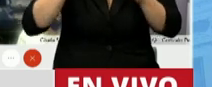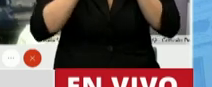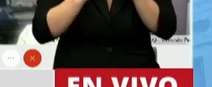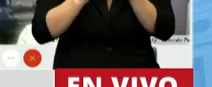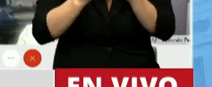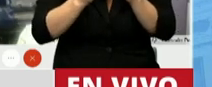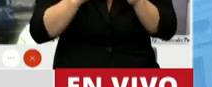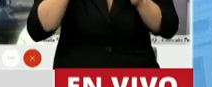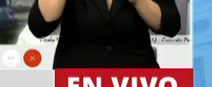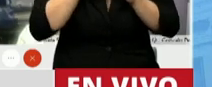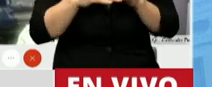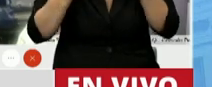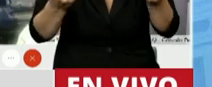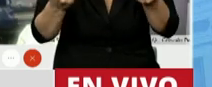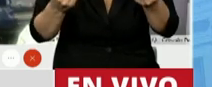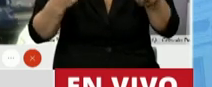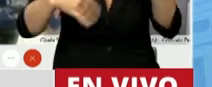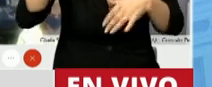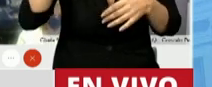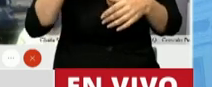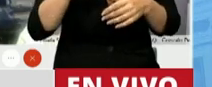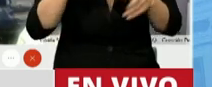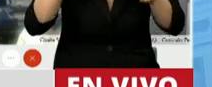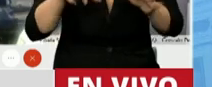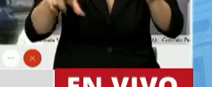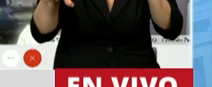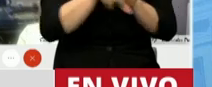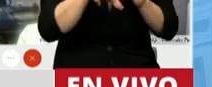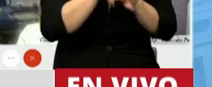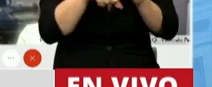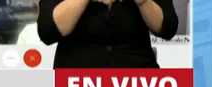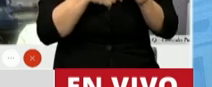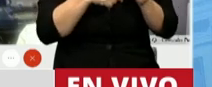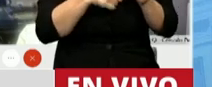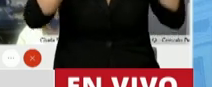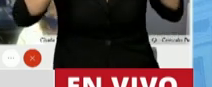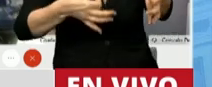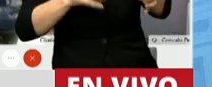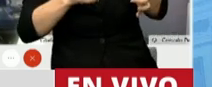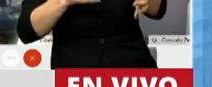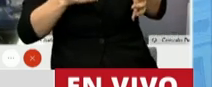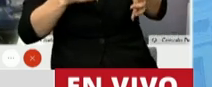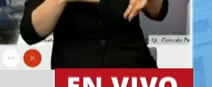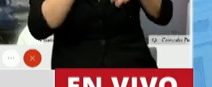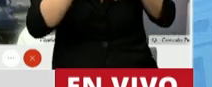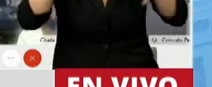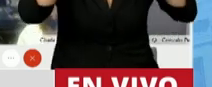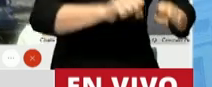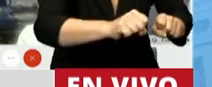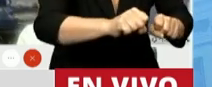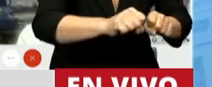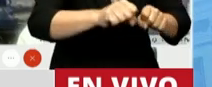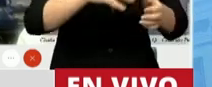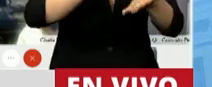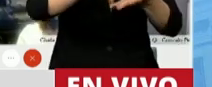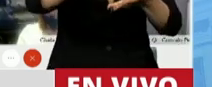conflicto es la inseguridad legal que se está dando en la Argentina con las usurpaciones de